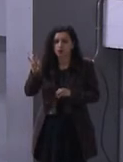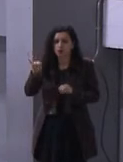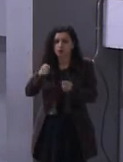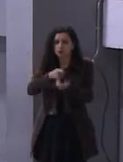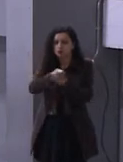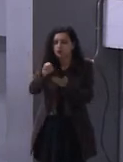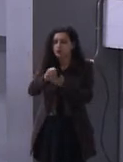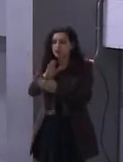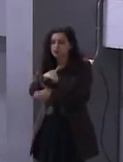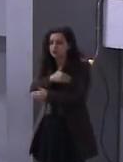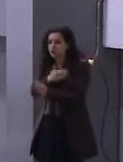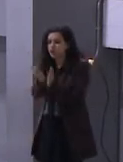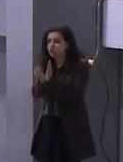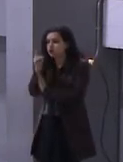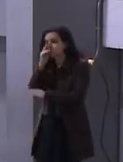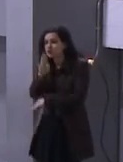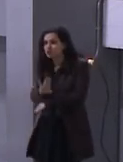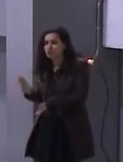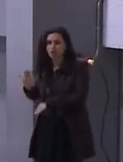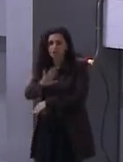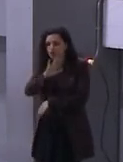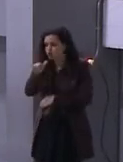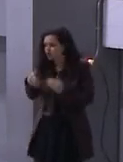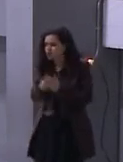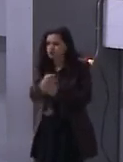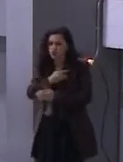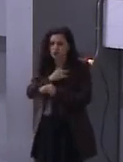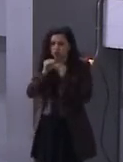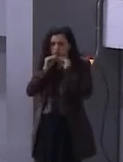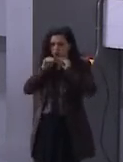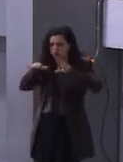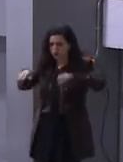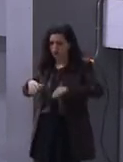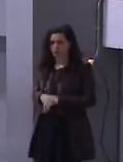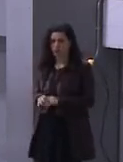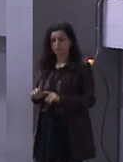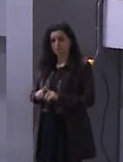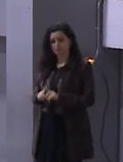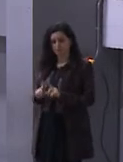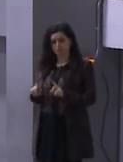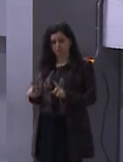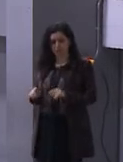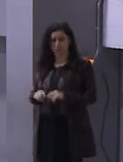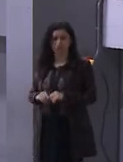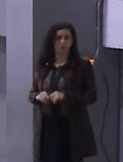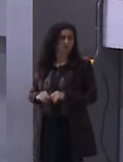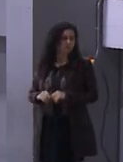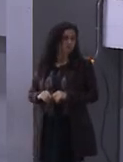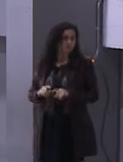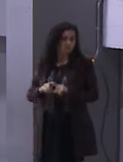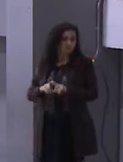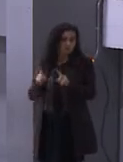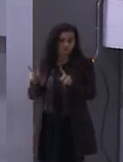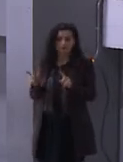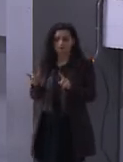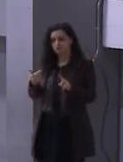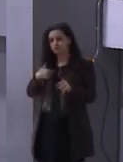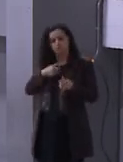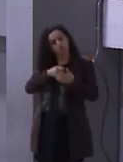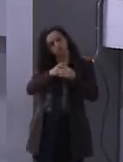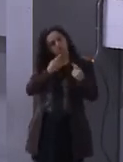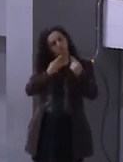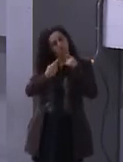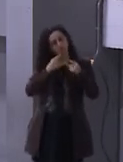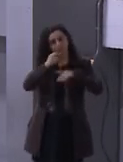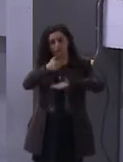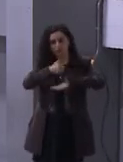a través del Ministerio de Educación Nacional en todas las universidades públicas. Sin embargo, pues incluso hablando con los gerentes,